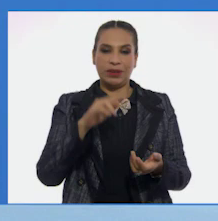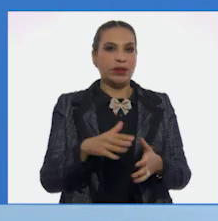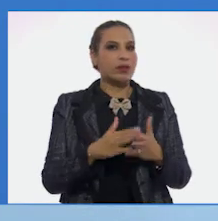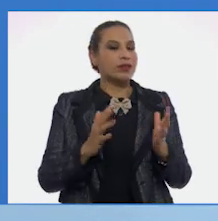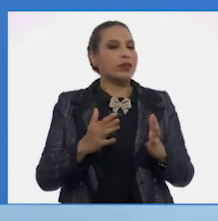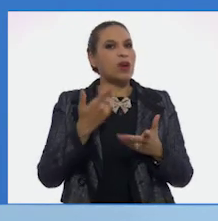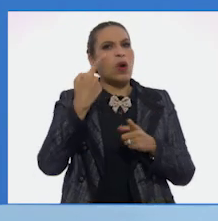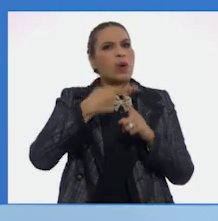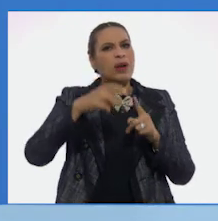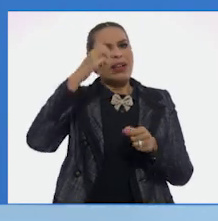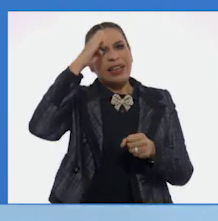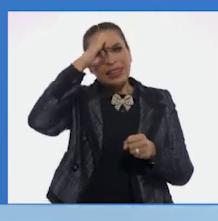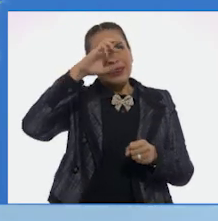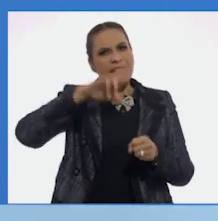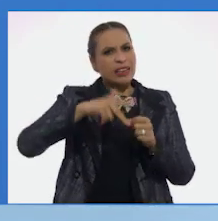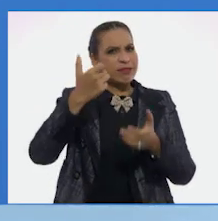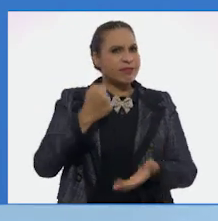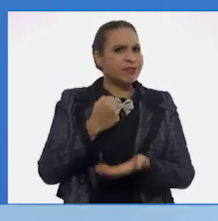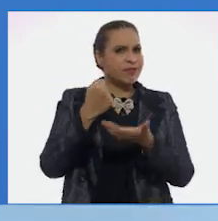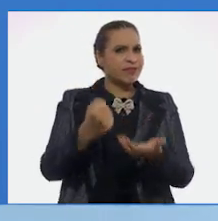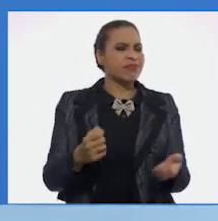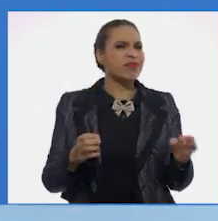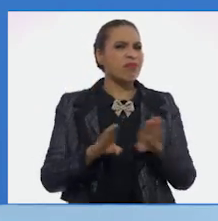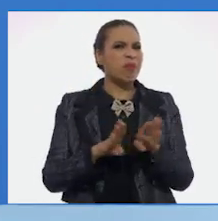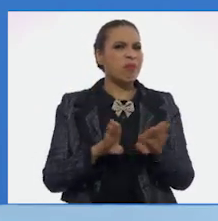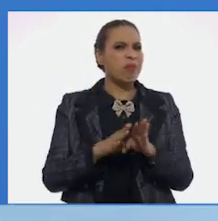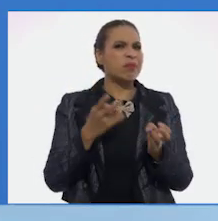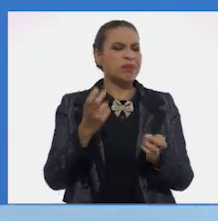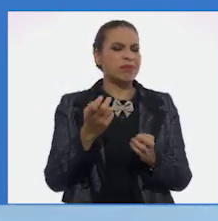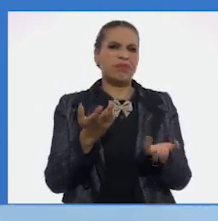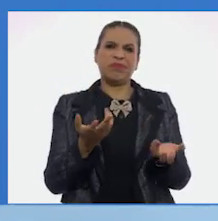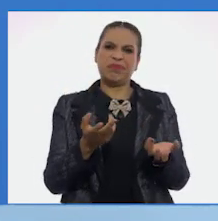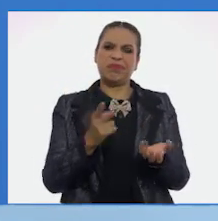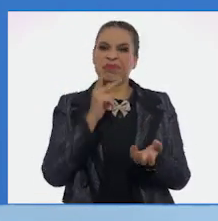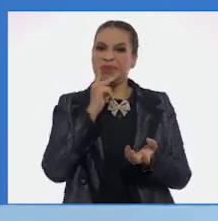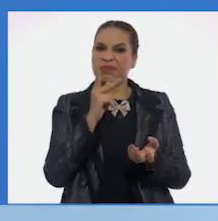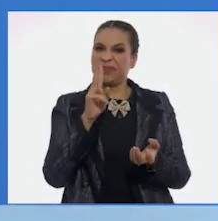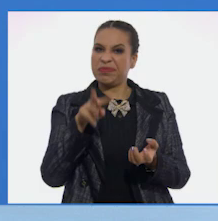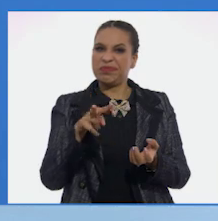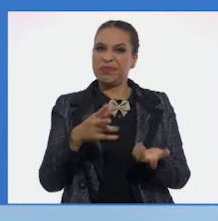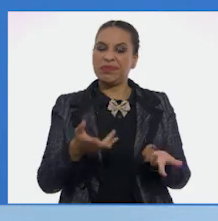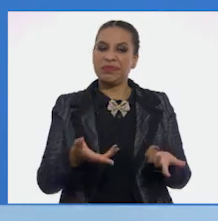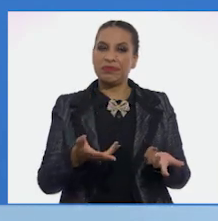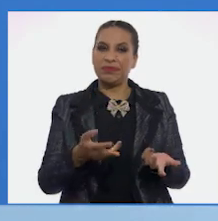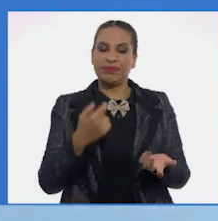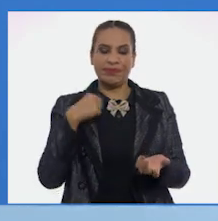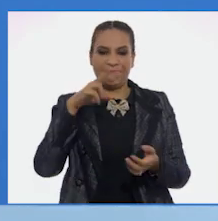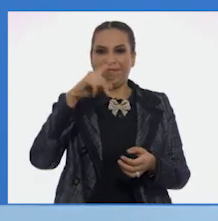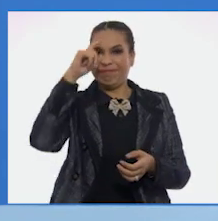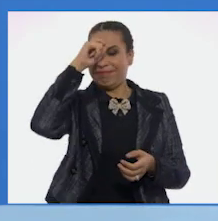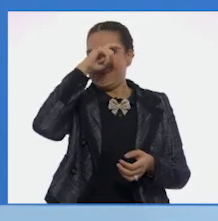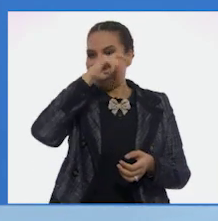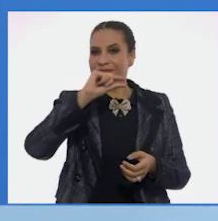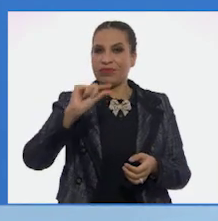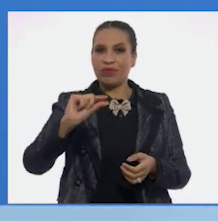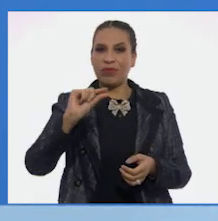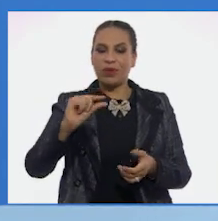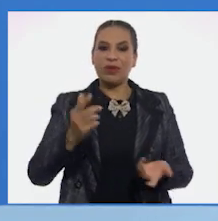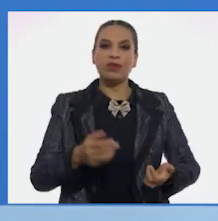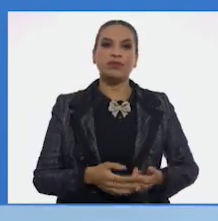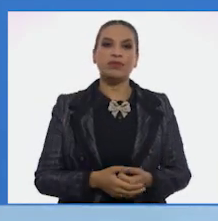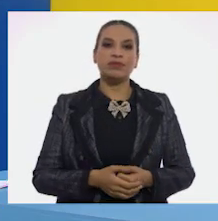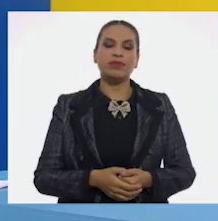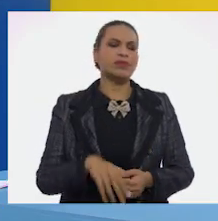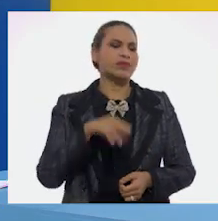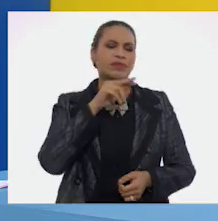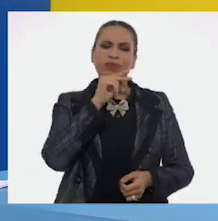¿Inversiones extranjeras? Como que ese término se me complica un poco, maestra. No